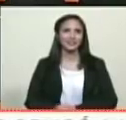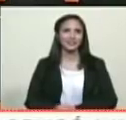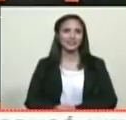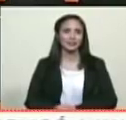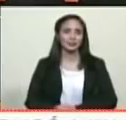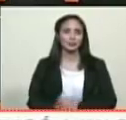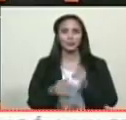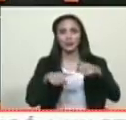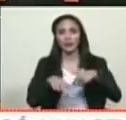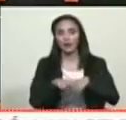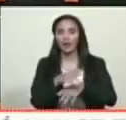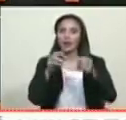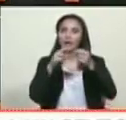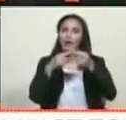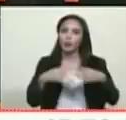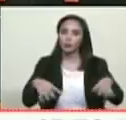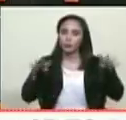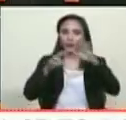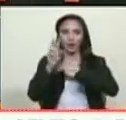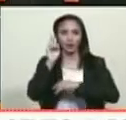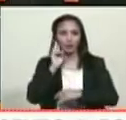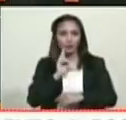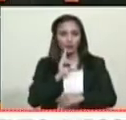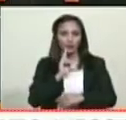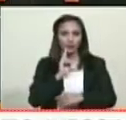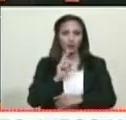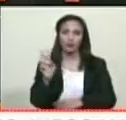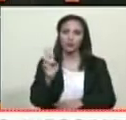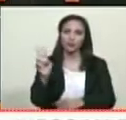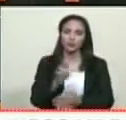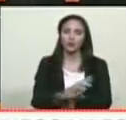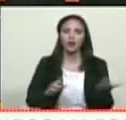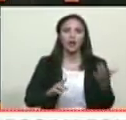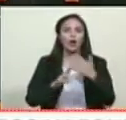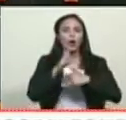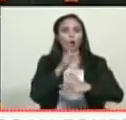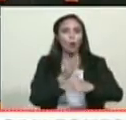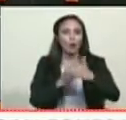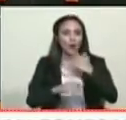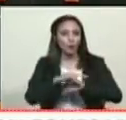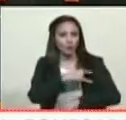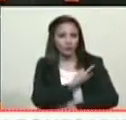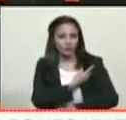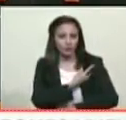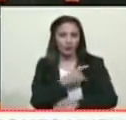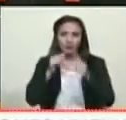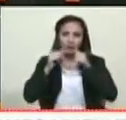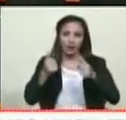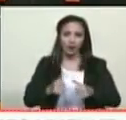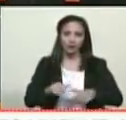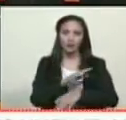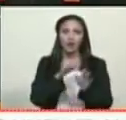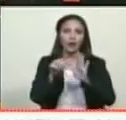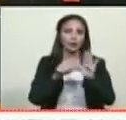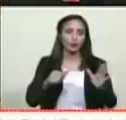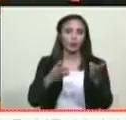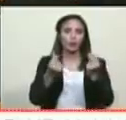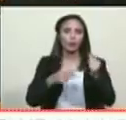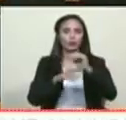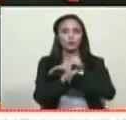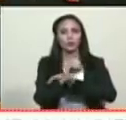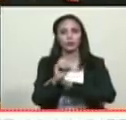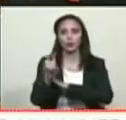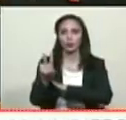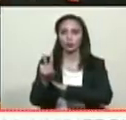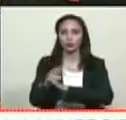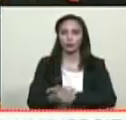República Bolivariana de Venezuela, Universidad Nacional Experimental de las Artes, resolución número 002.